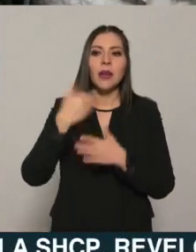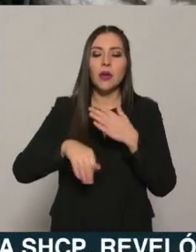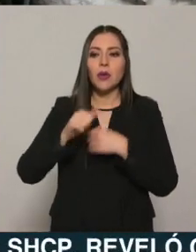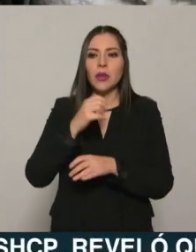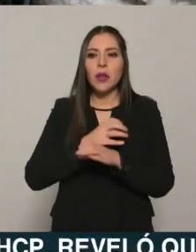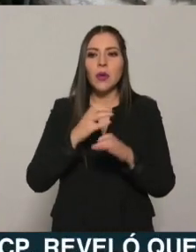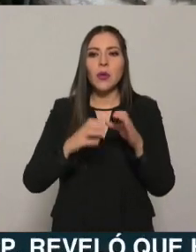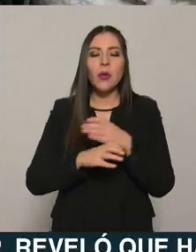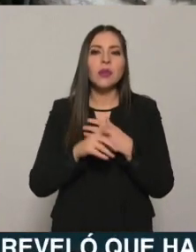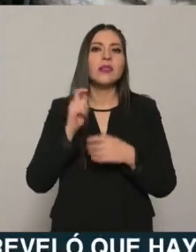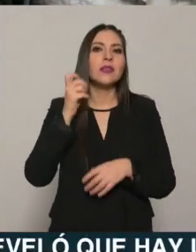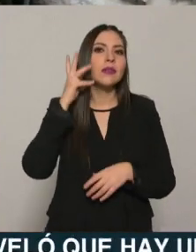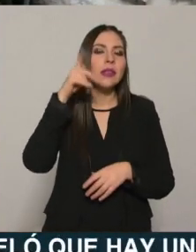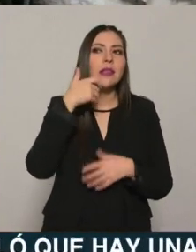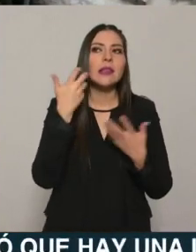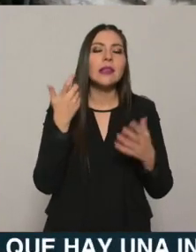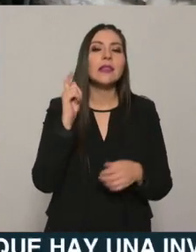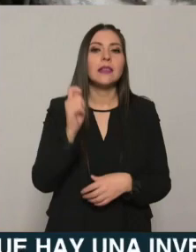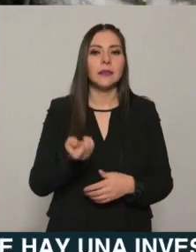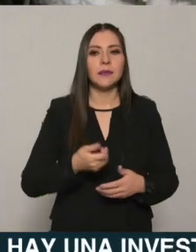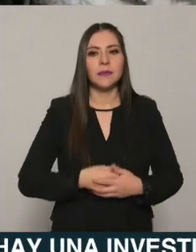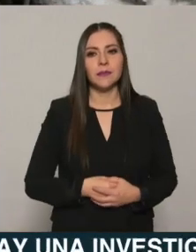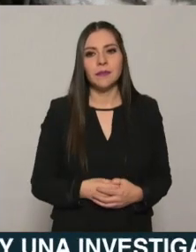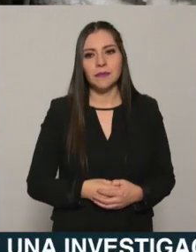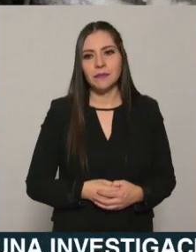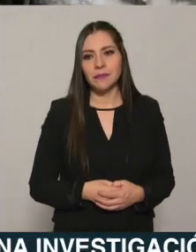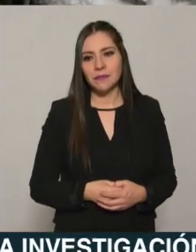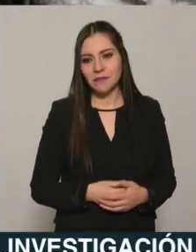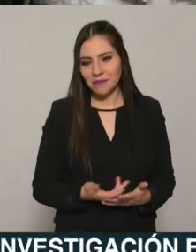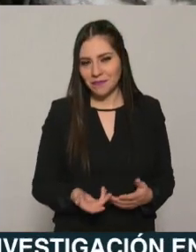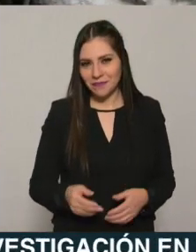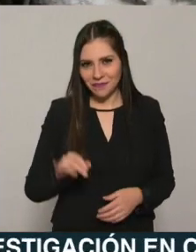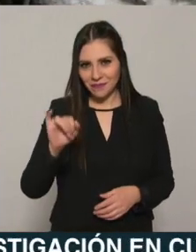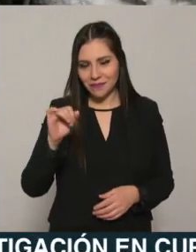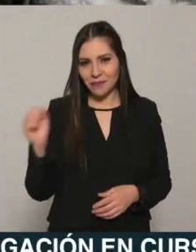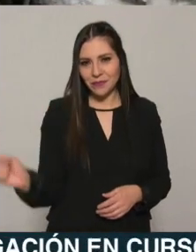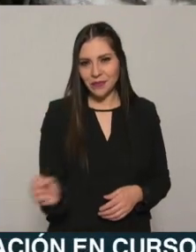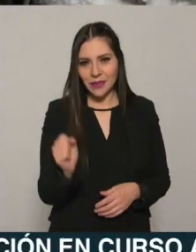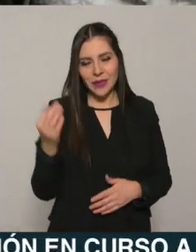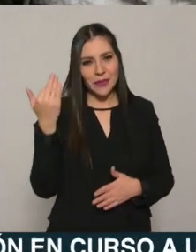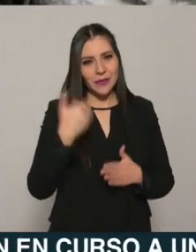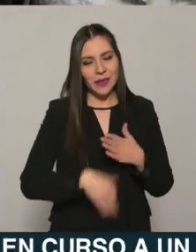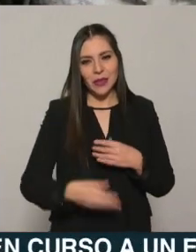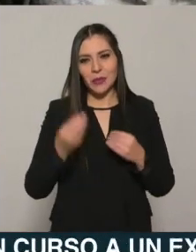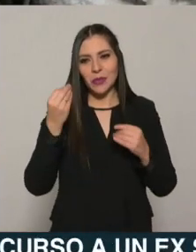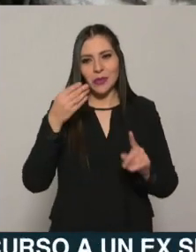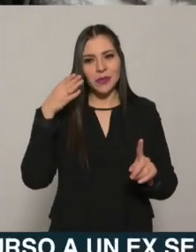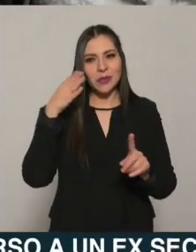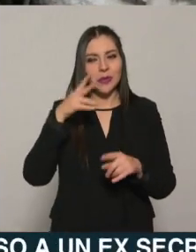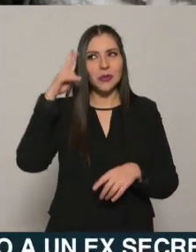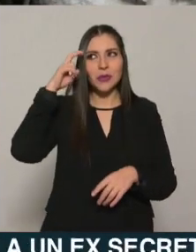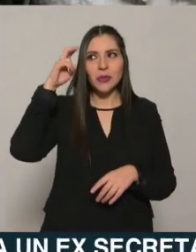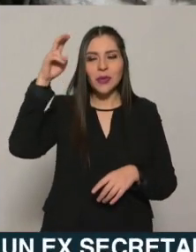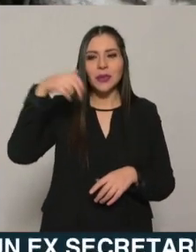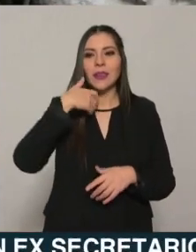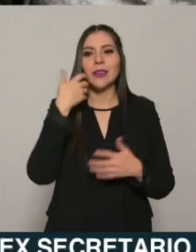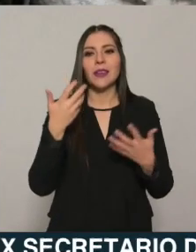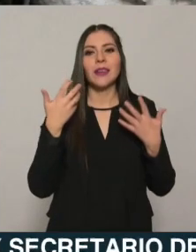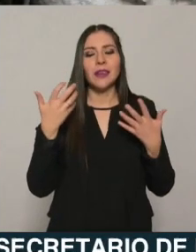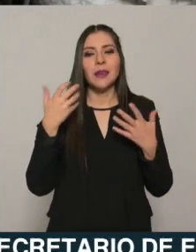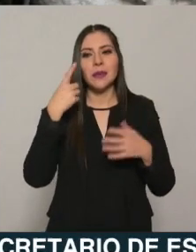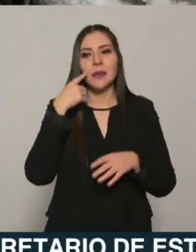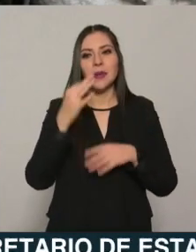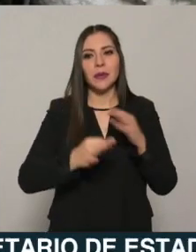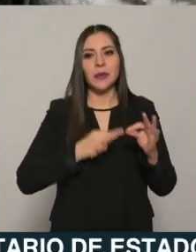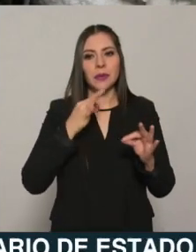Sí, afortunadamente todavía hay muchos sueños que perseguir, muchas metas que quiero cumplir. Creo